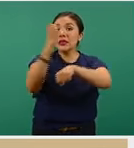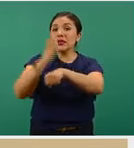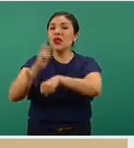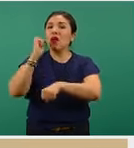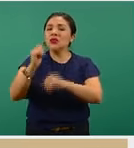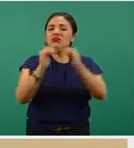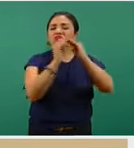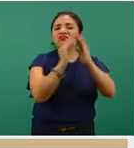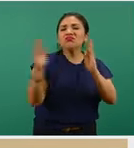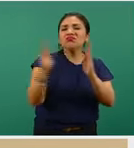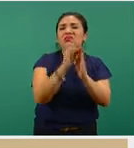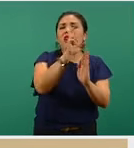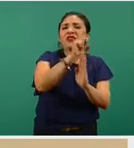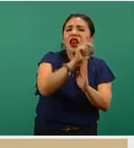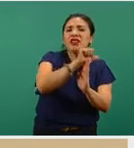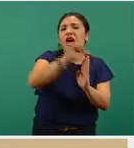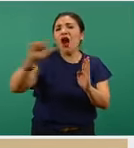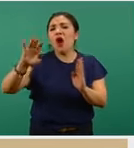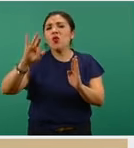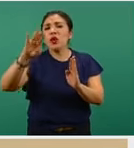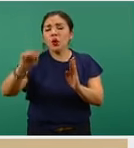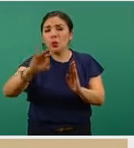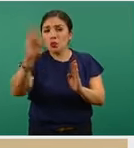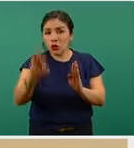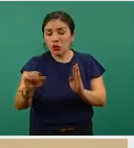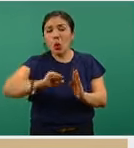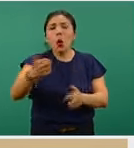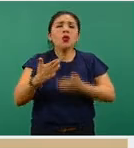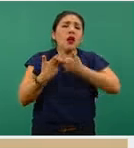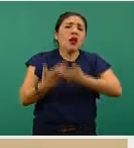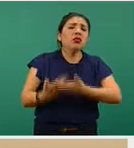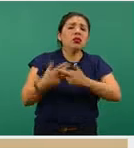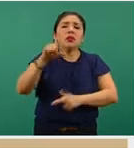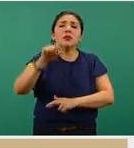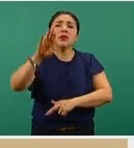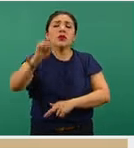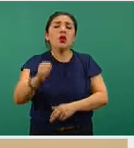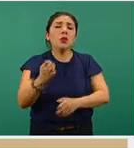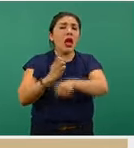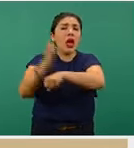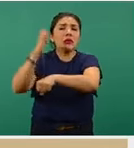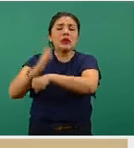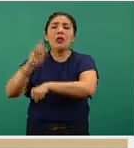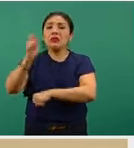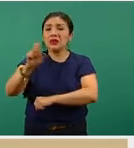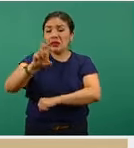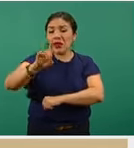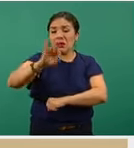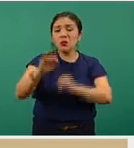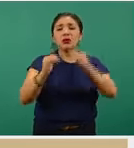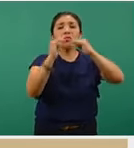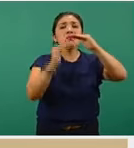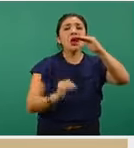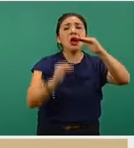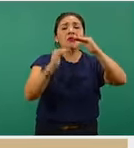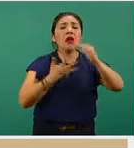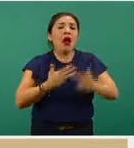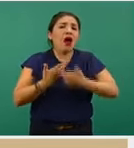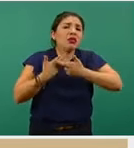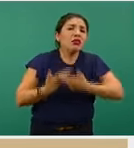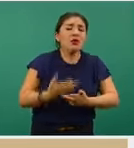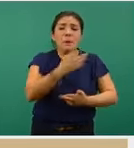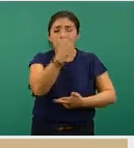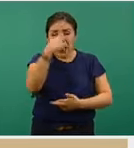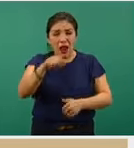entre 30 y 49%, y el resto, 29 entidades menos del 30% de ocupación hospitalaria